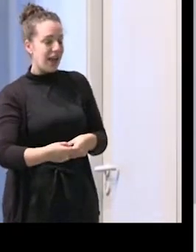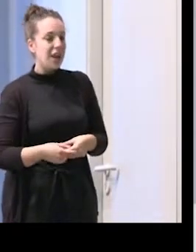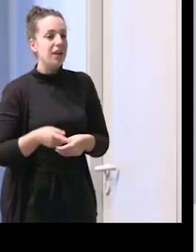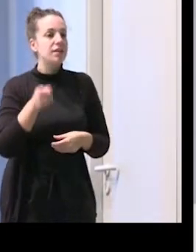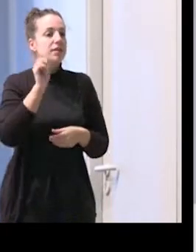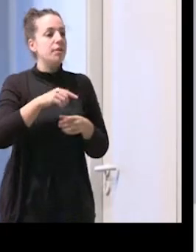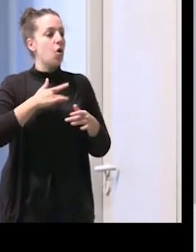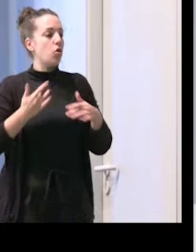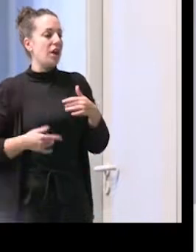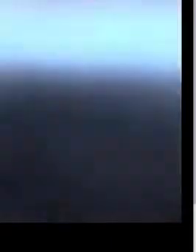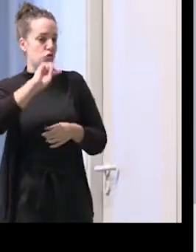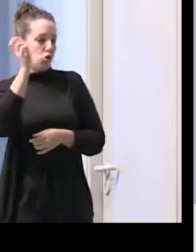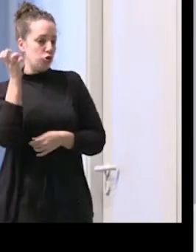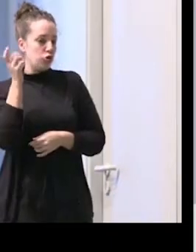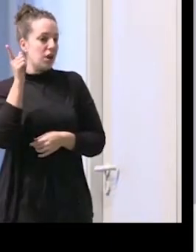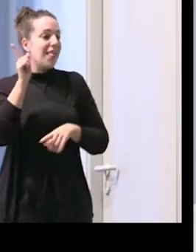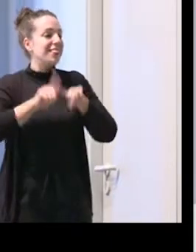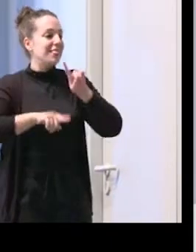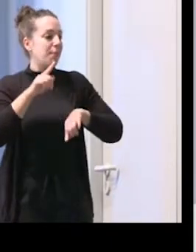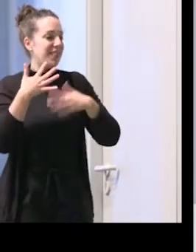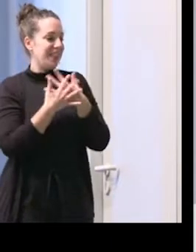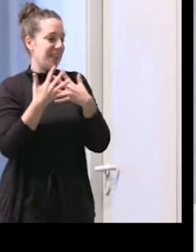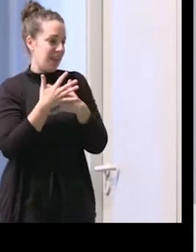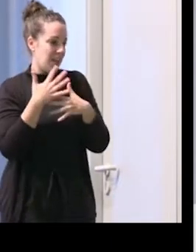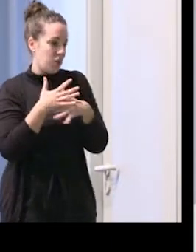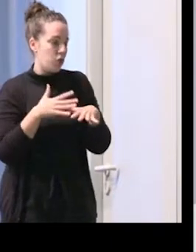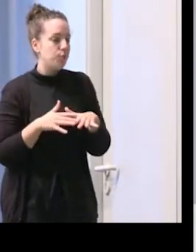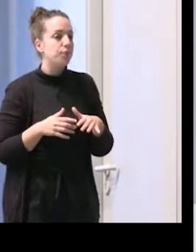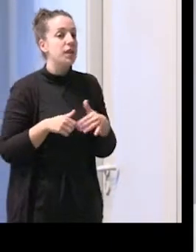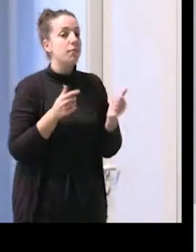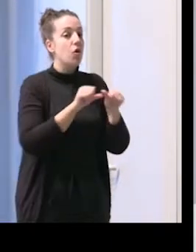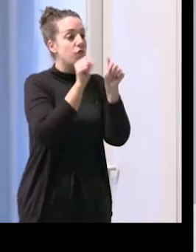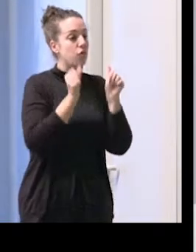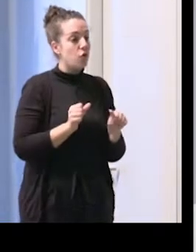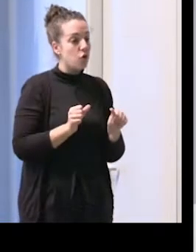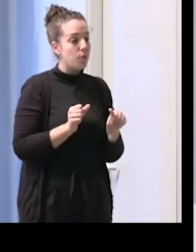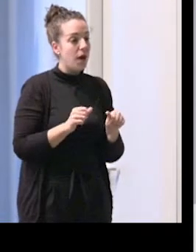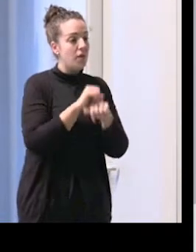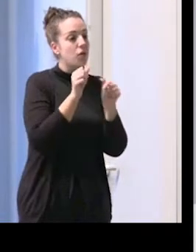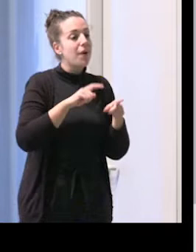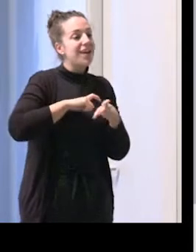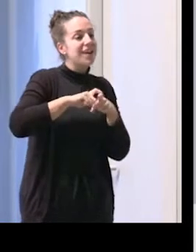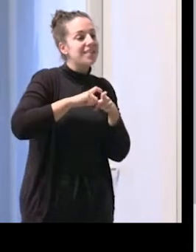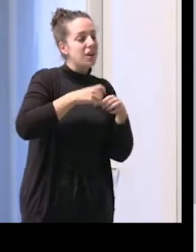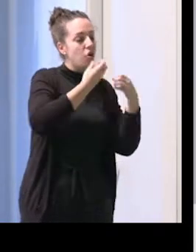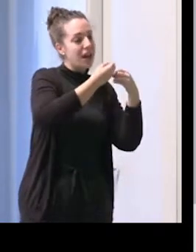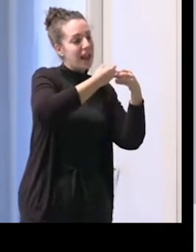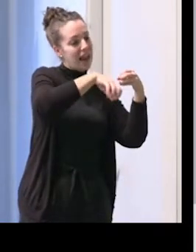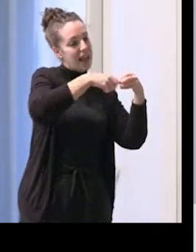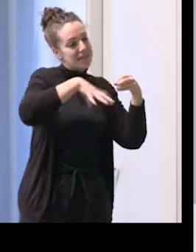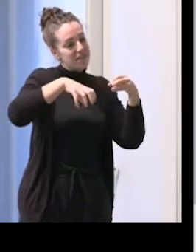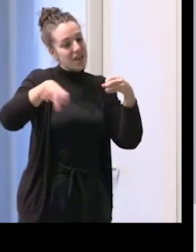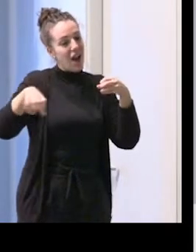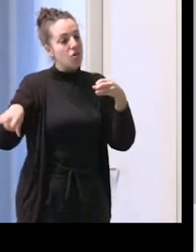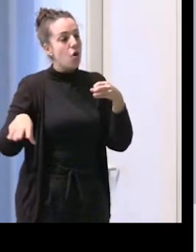otros órganos también, depende del tejido de origen. Pero la forma, el criterio, la clasificación que es más útil